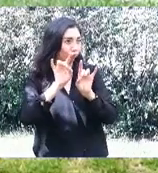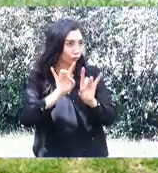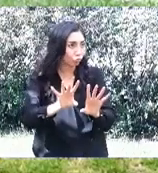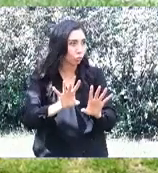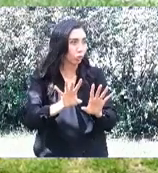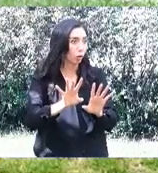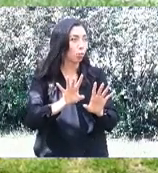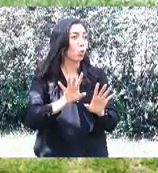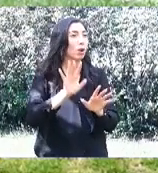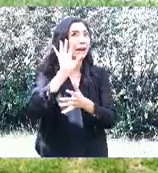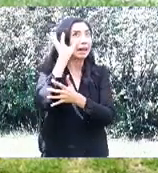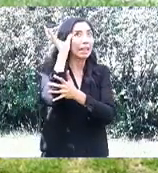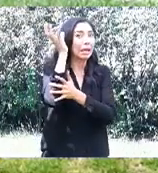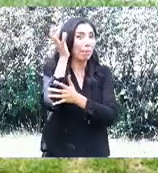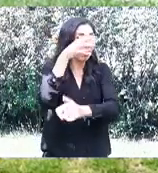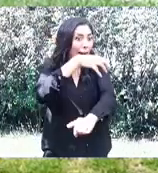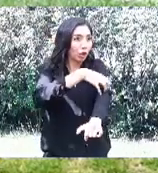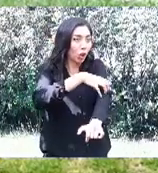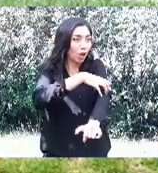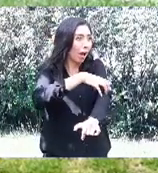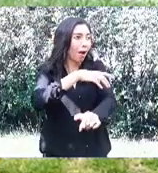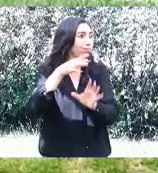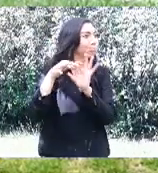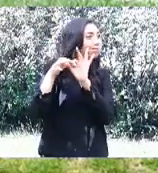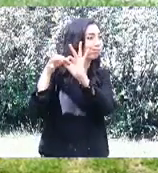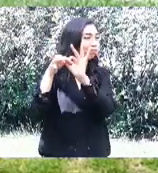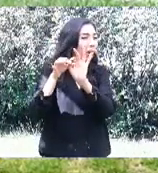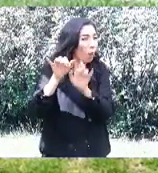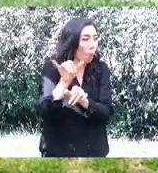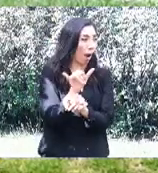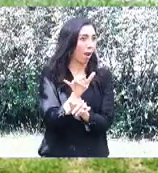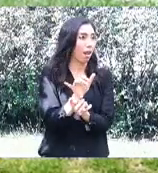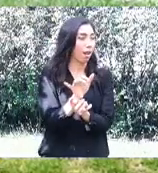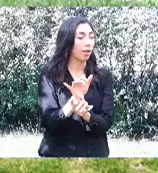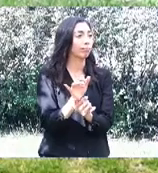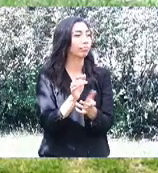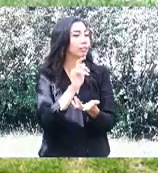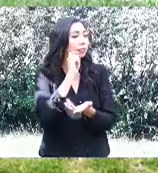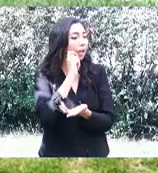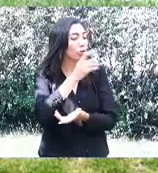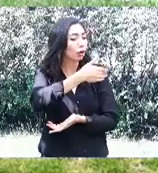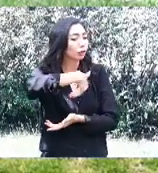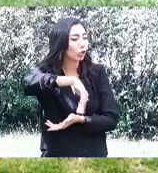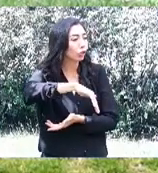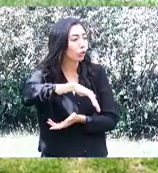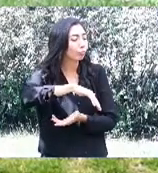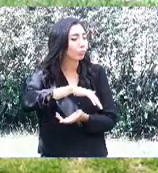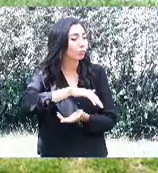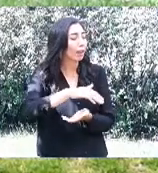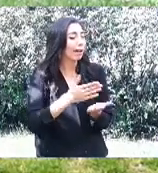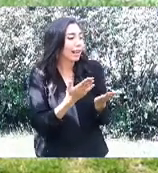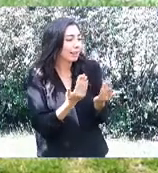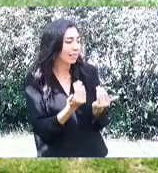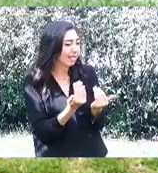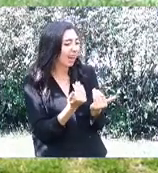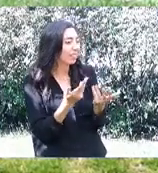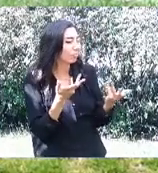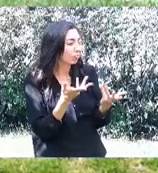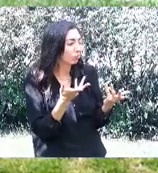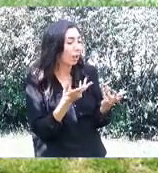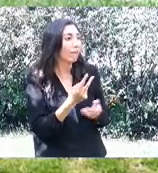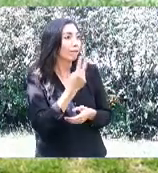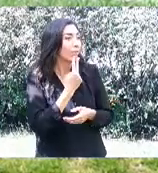climáticas de esta de esta región también tiene mucho que ver con eh Cómo nosotros percibimos nuestras necesidades vivir en entornos urbanos nos